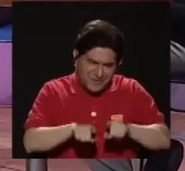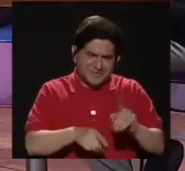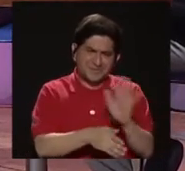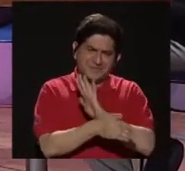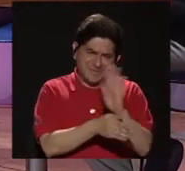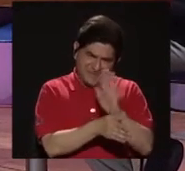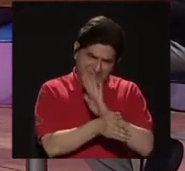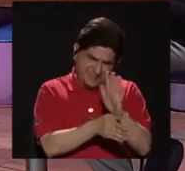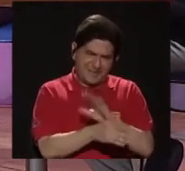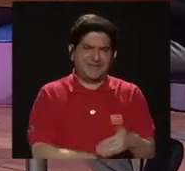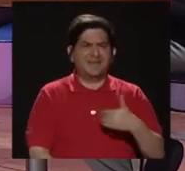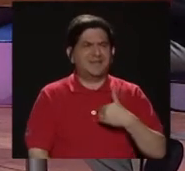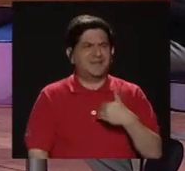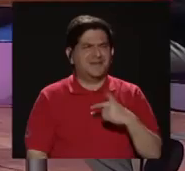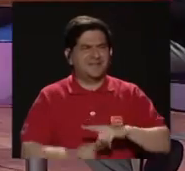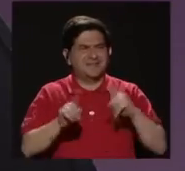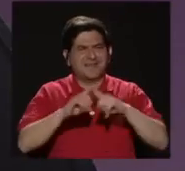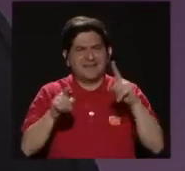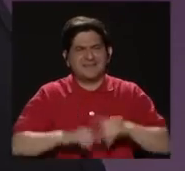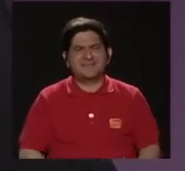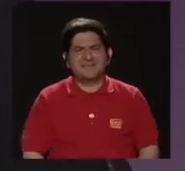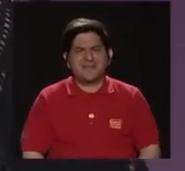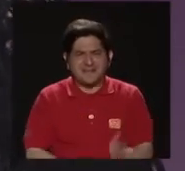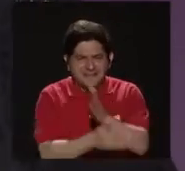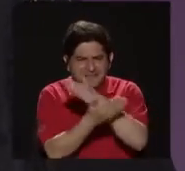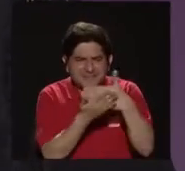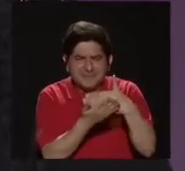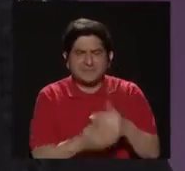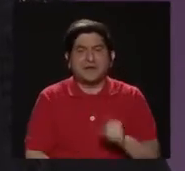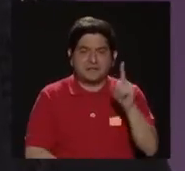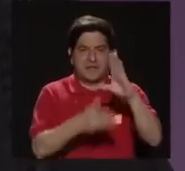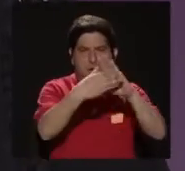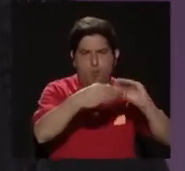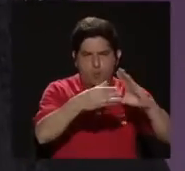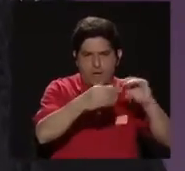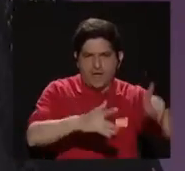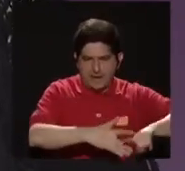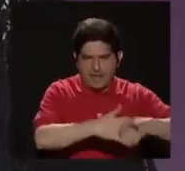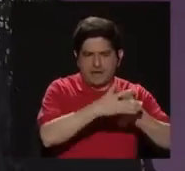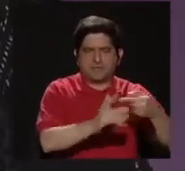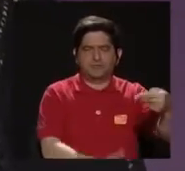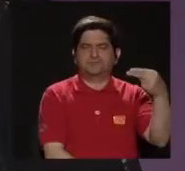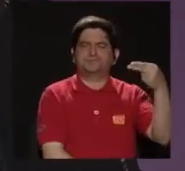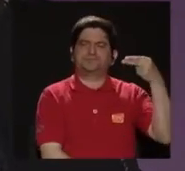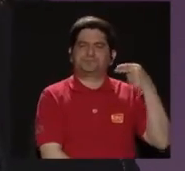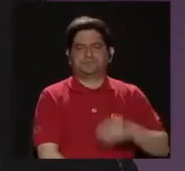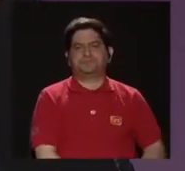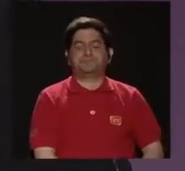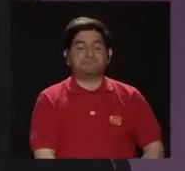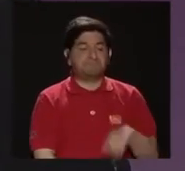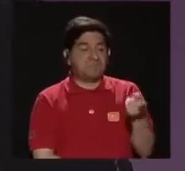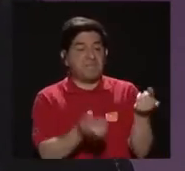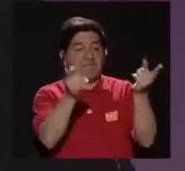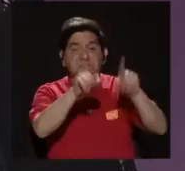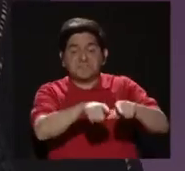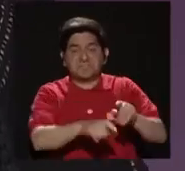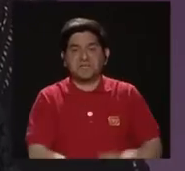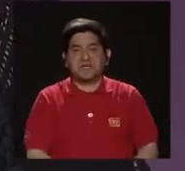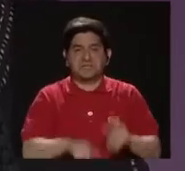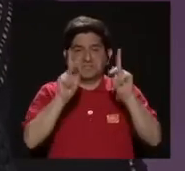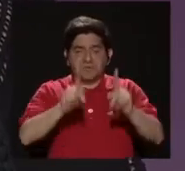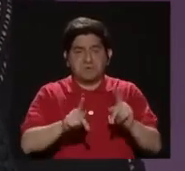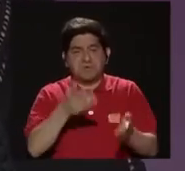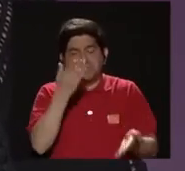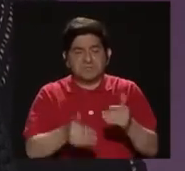película tiene muchas capas, ¿verdad? La capa narrativa inicial es la historia, que es básicamente por lo que mucha gente